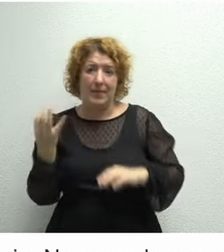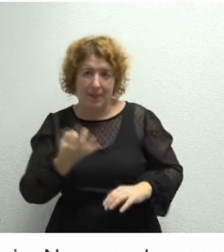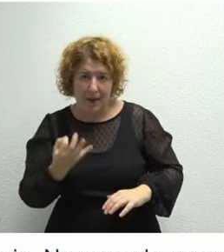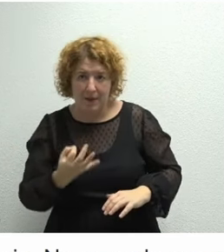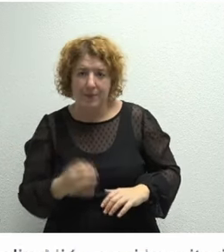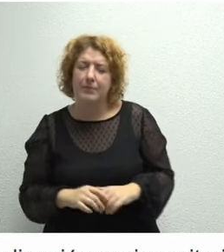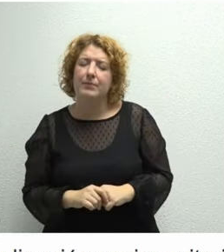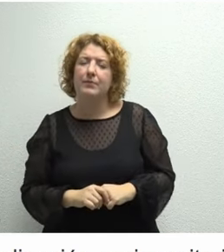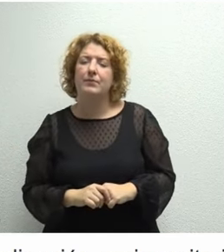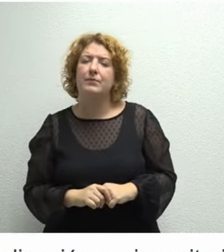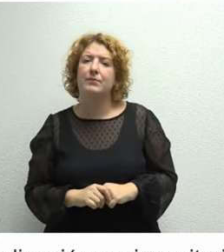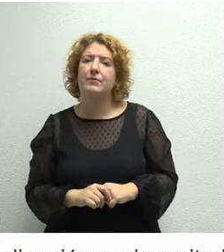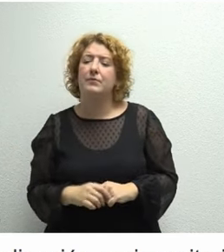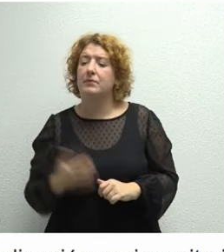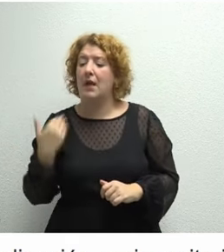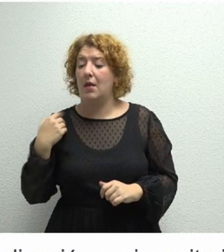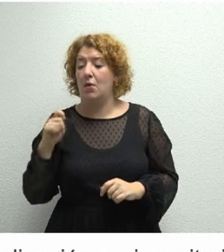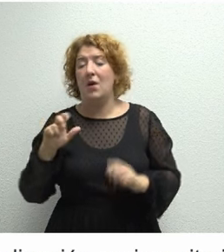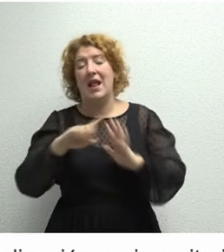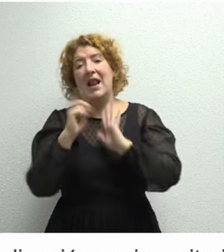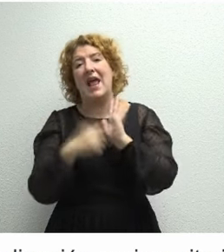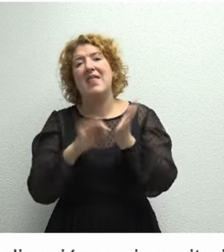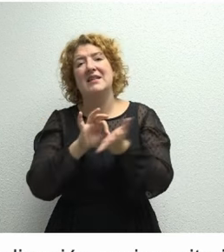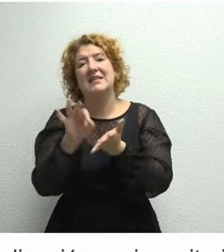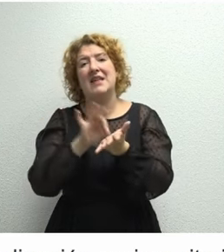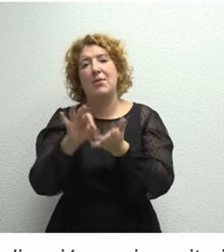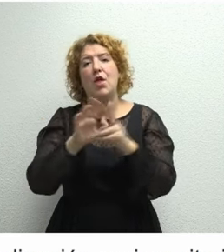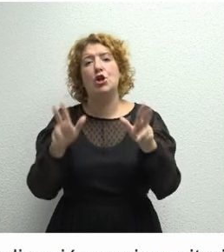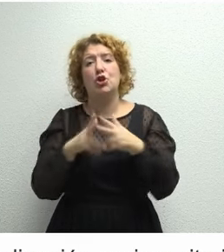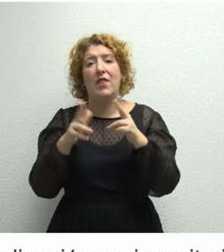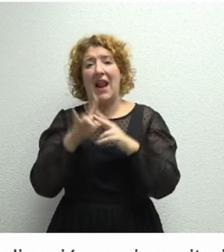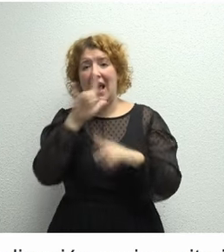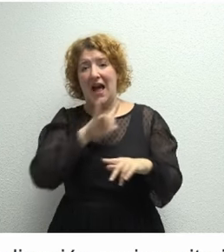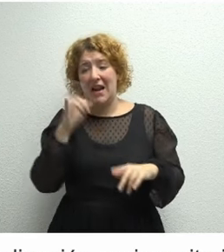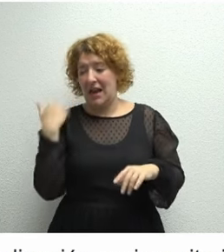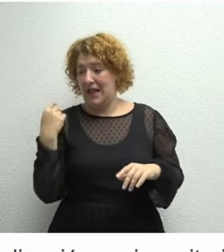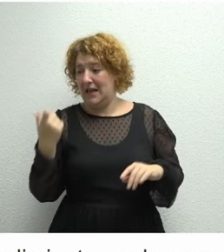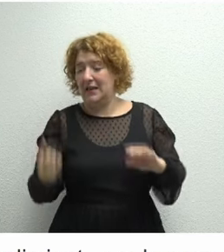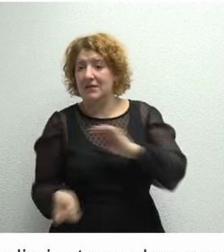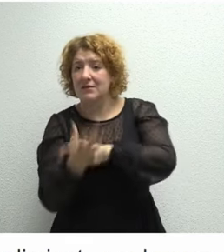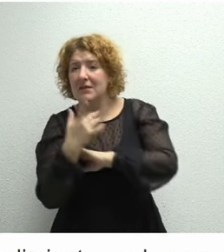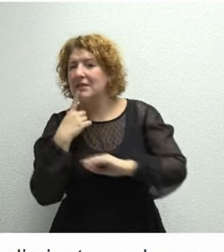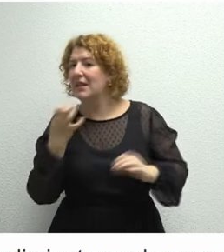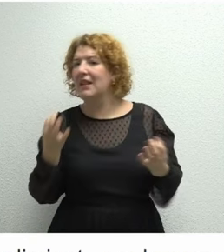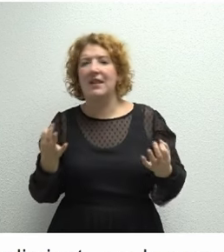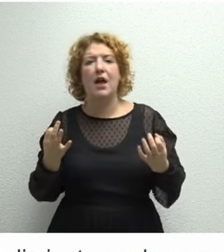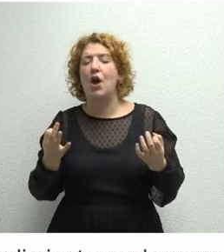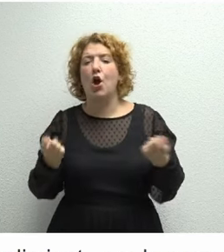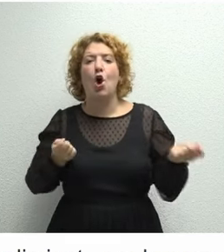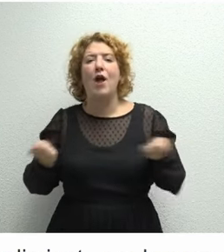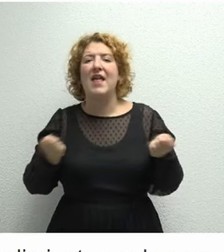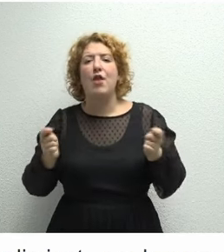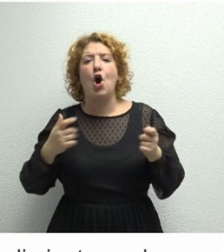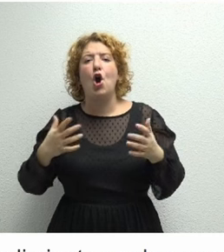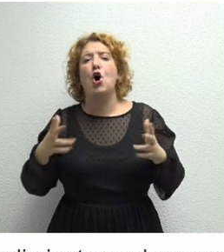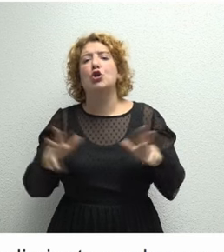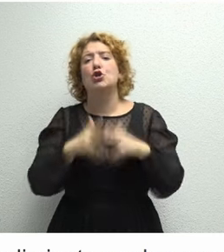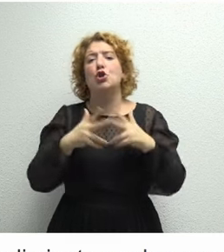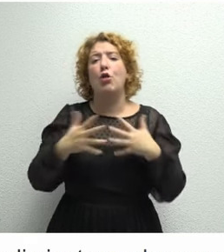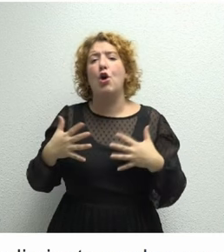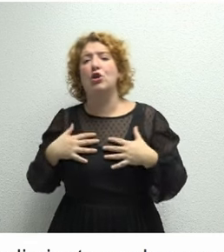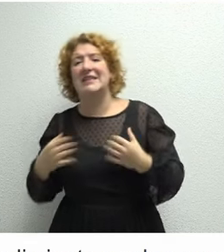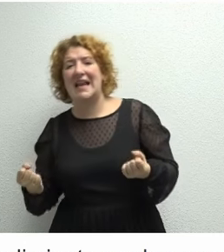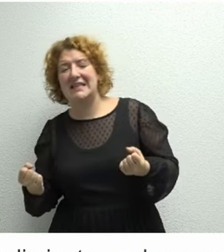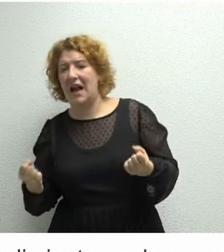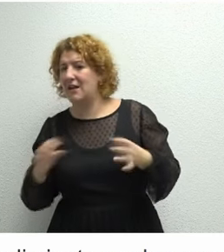recientemente por la normativa por la nueva ley de servicios sociales de Canarias eh que la coordinación sanitaria es de obligado cumplimiento no el